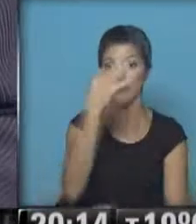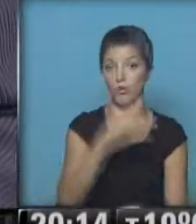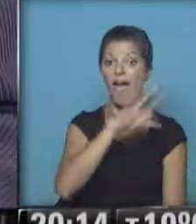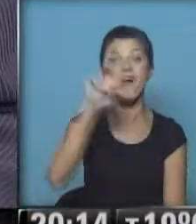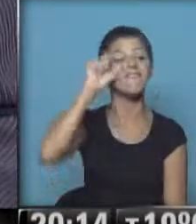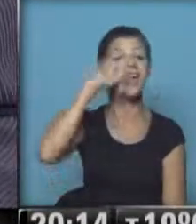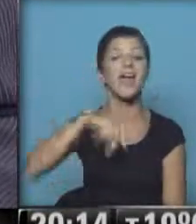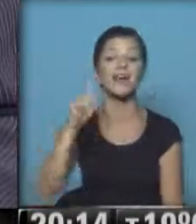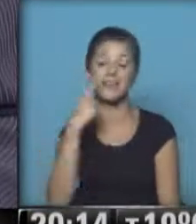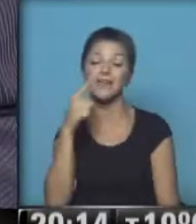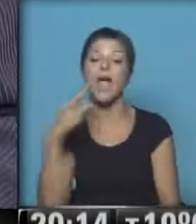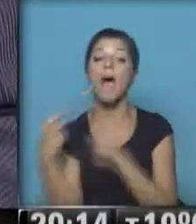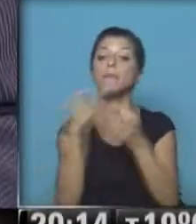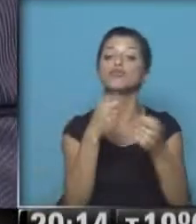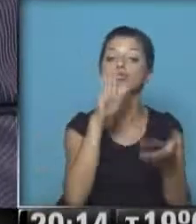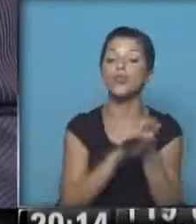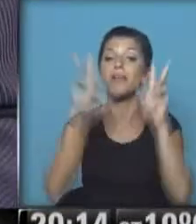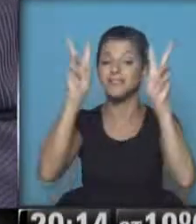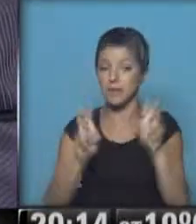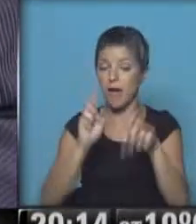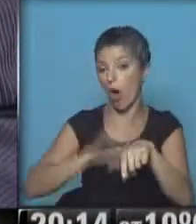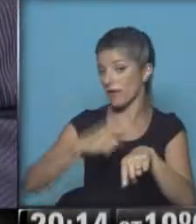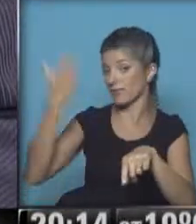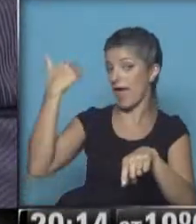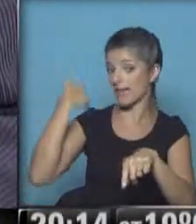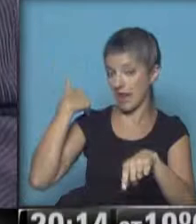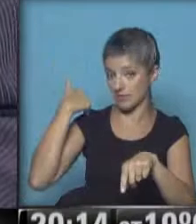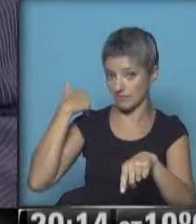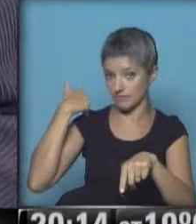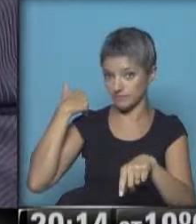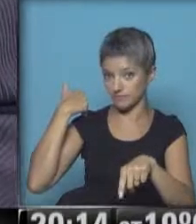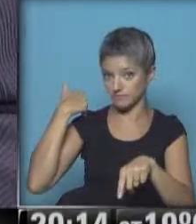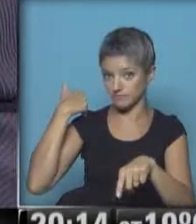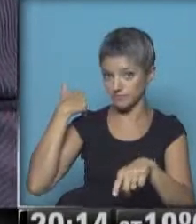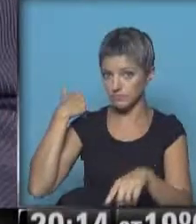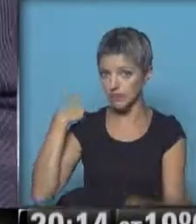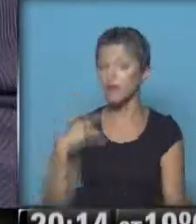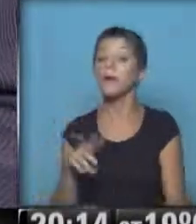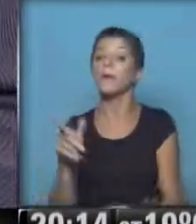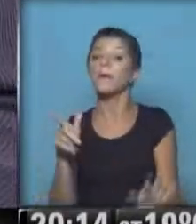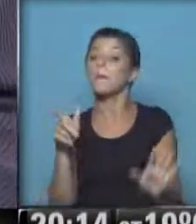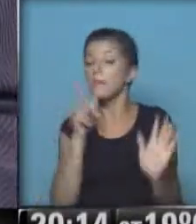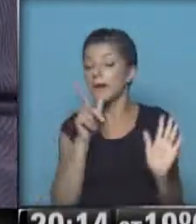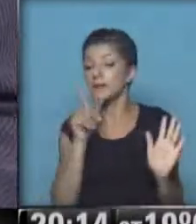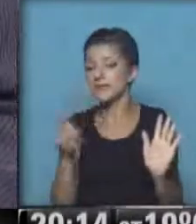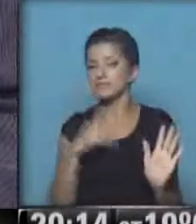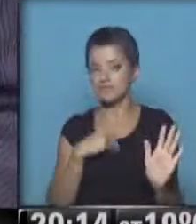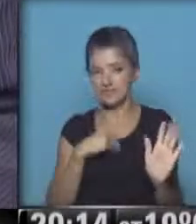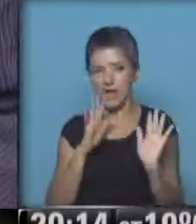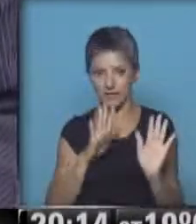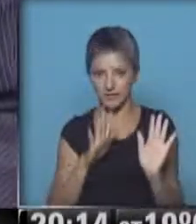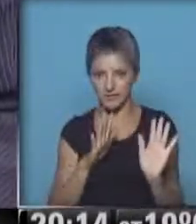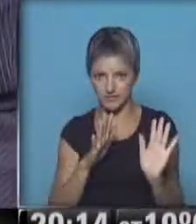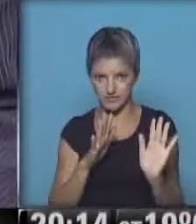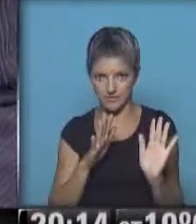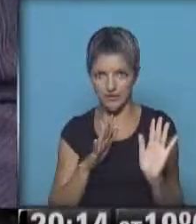Seguridad Interior, con respecto a lo que ocurrió en las últimas horas. Y me parece que da esta sensación, que no le